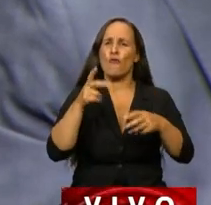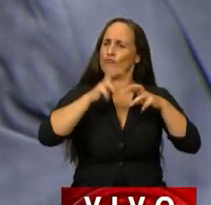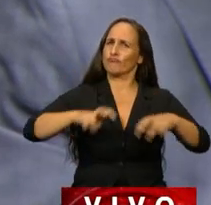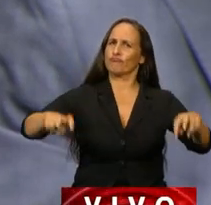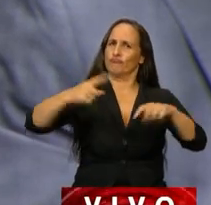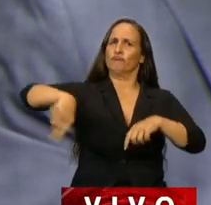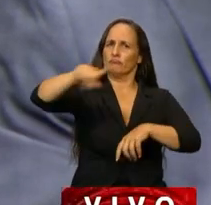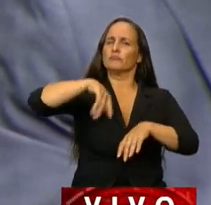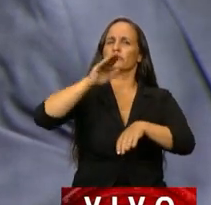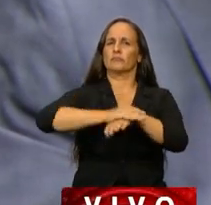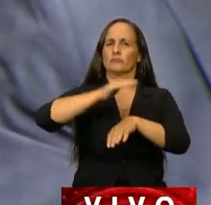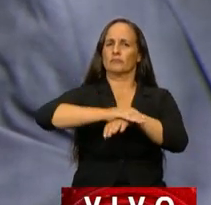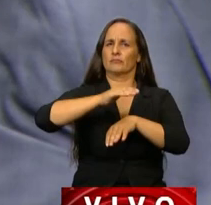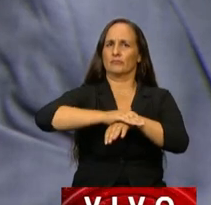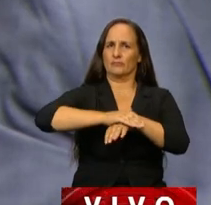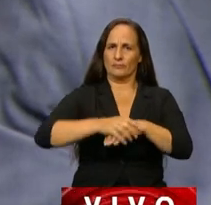haciéndonos responsables.